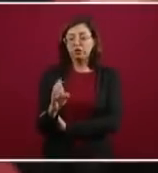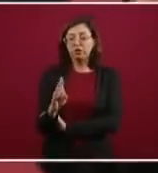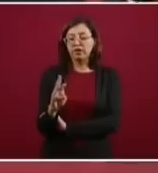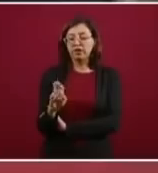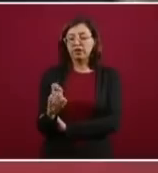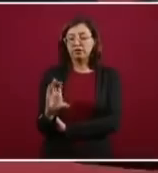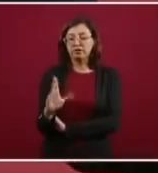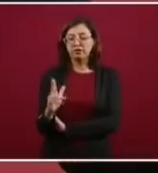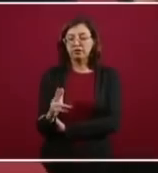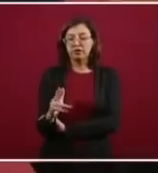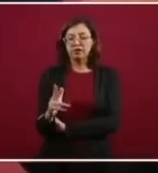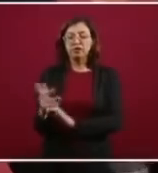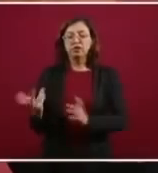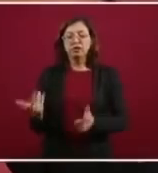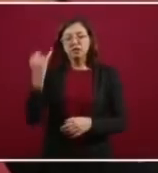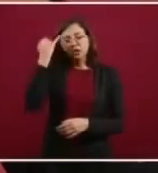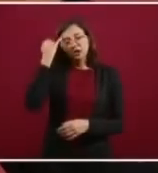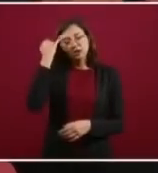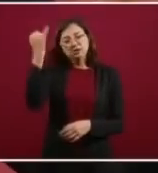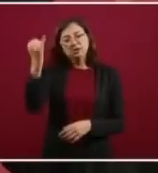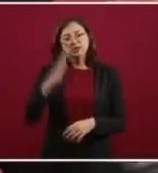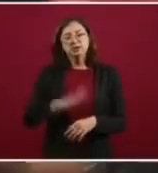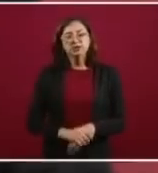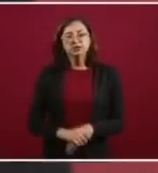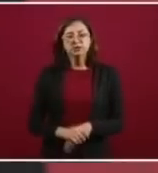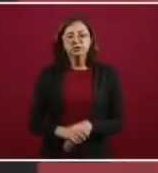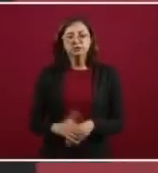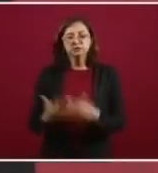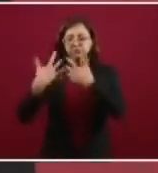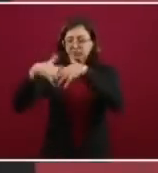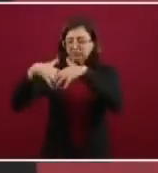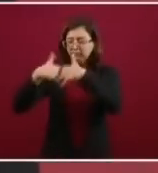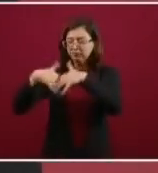imagínense poner una planta de polietileno